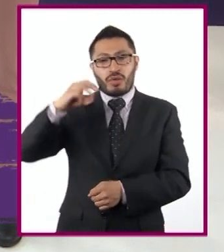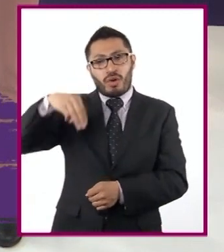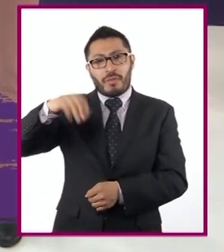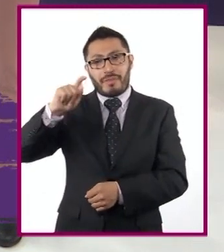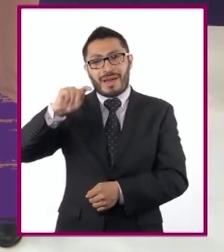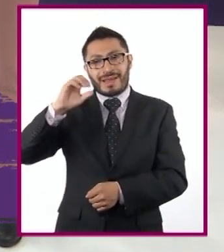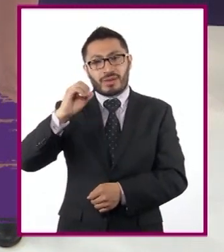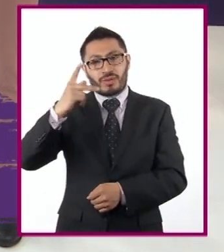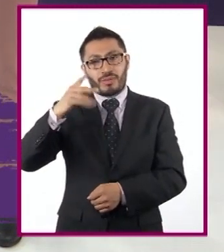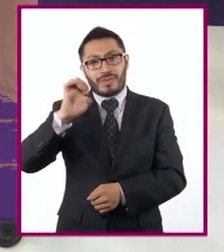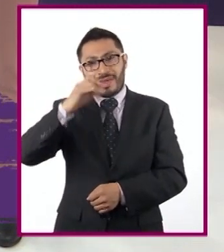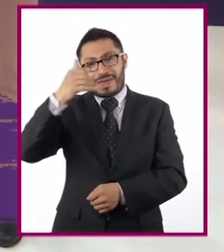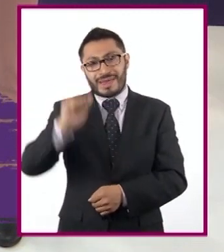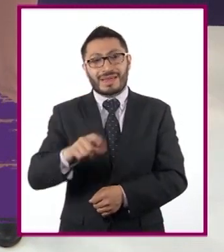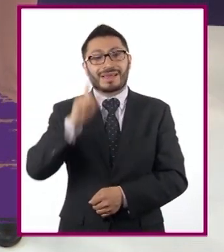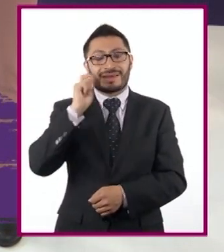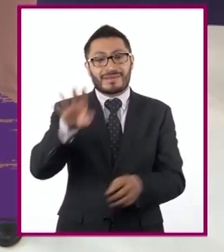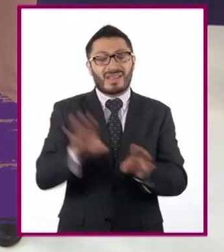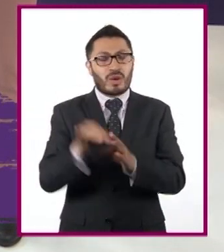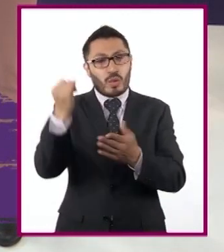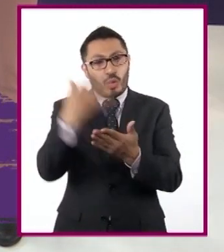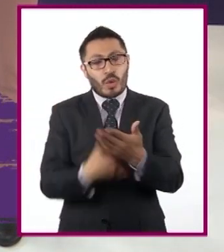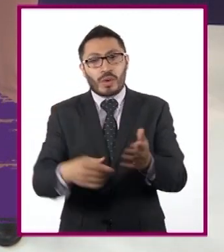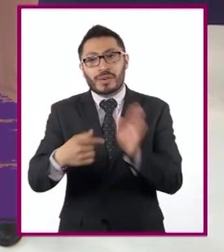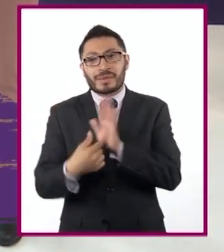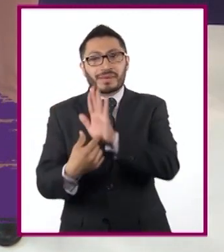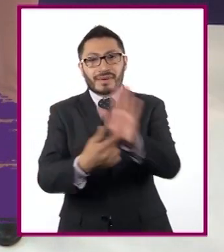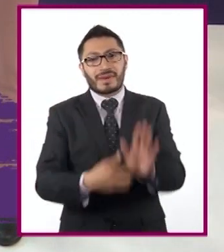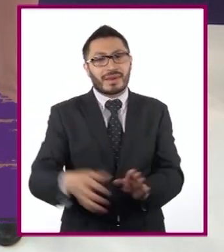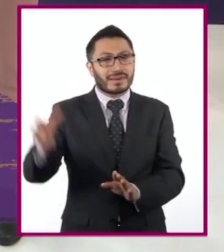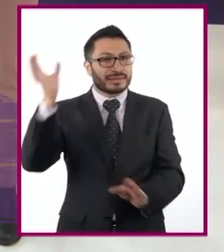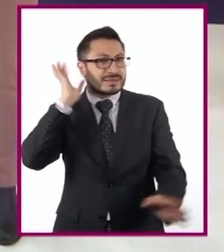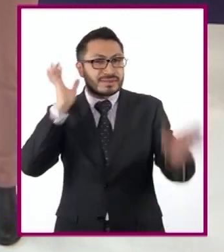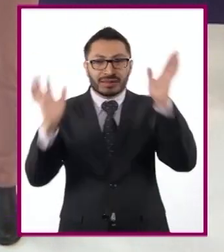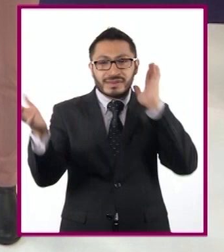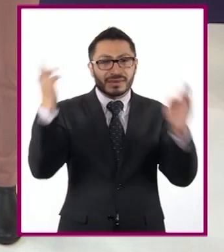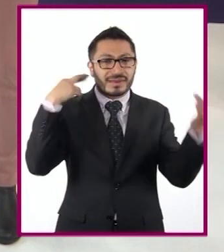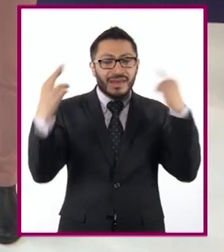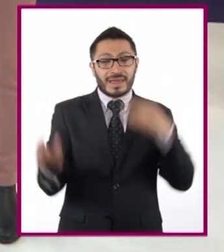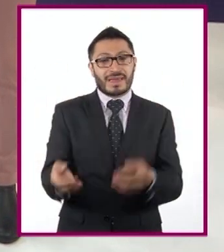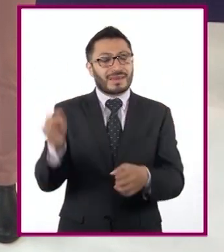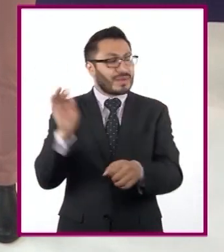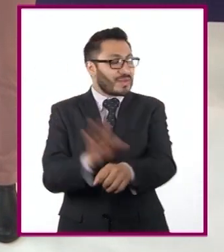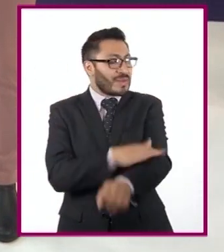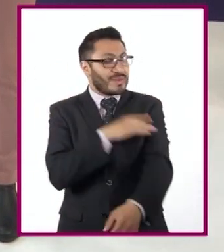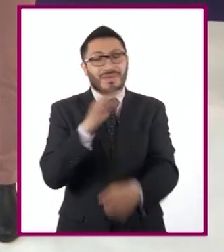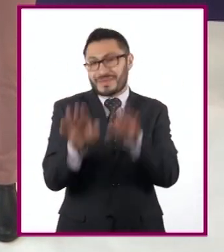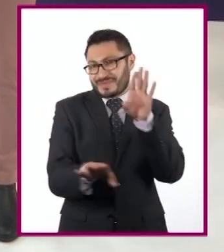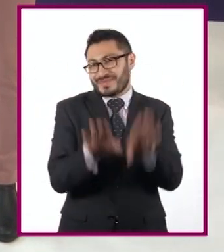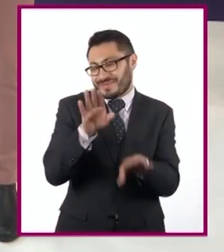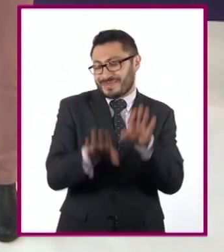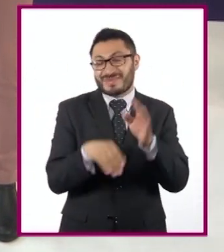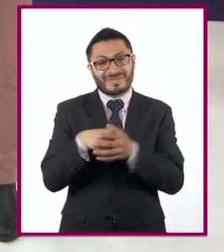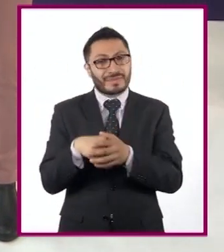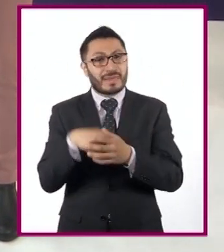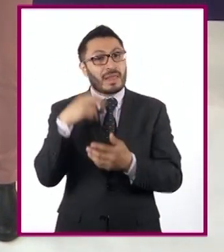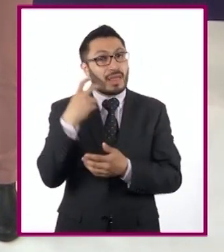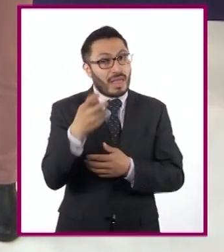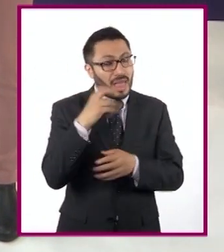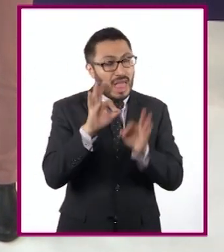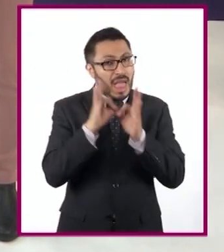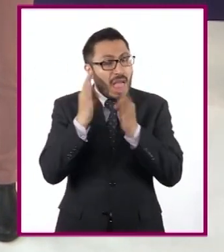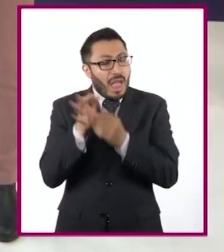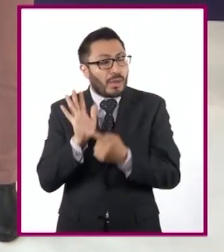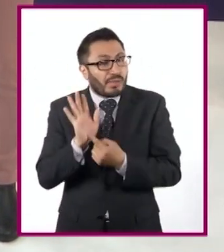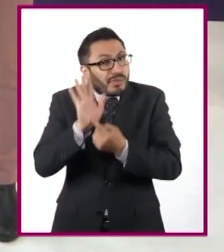por medio de imágenes, reproduciendo efectos auditivos y emotivos en algunos casos. Debido a esta